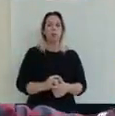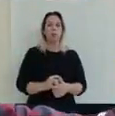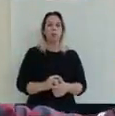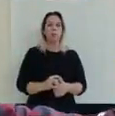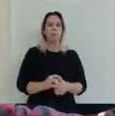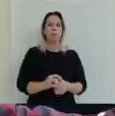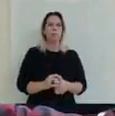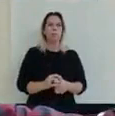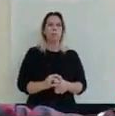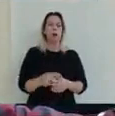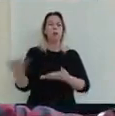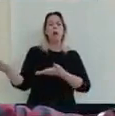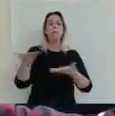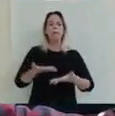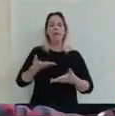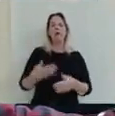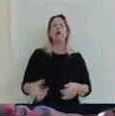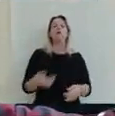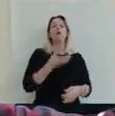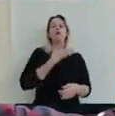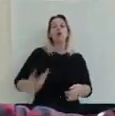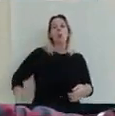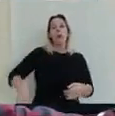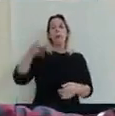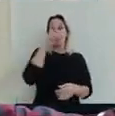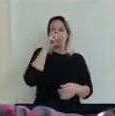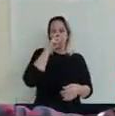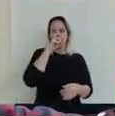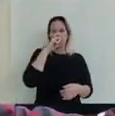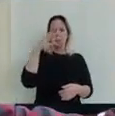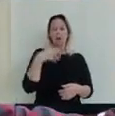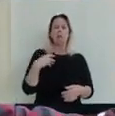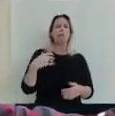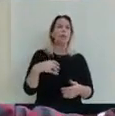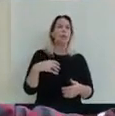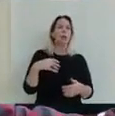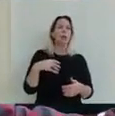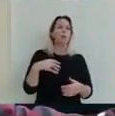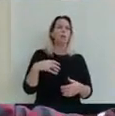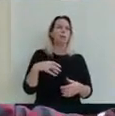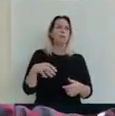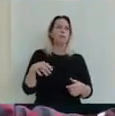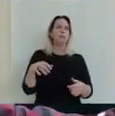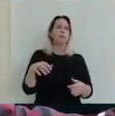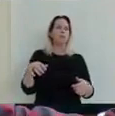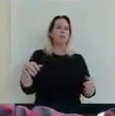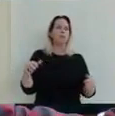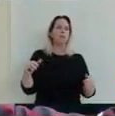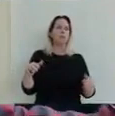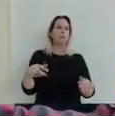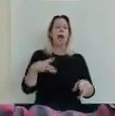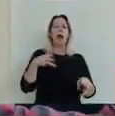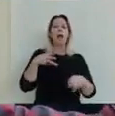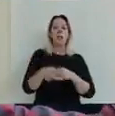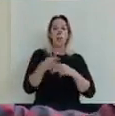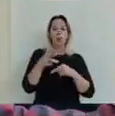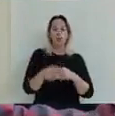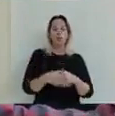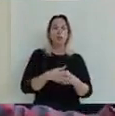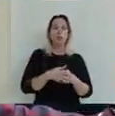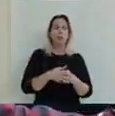nuestra provincia a la inauguración de unos respiradores que se realizaron. ¿Por qué quiero resaltar esto y por qué quiero traer a colación?